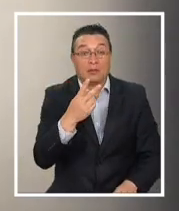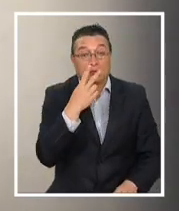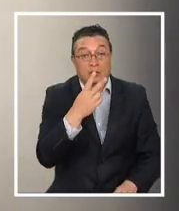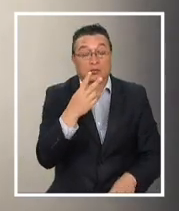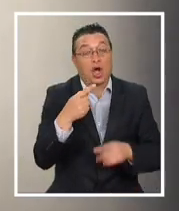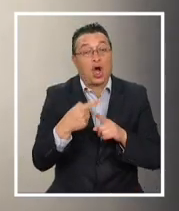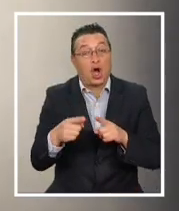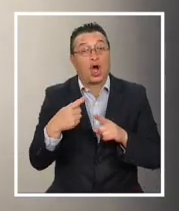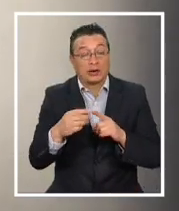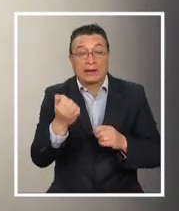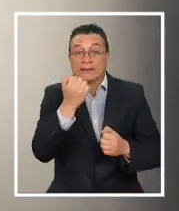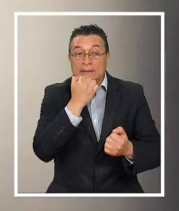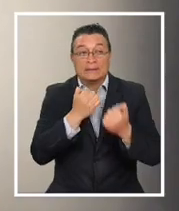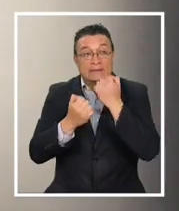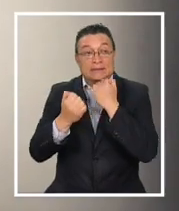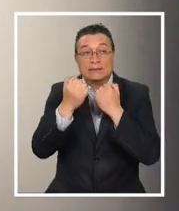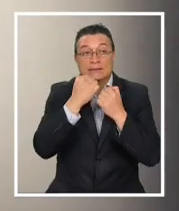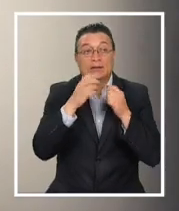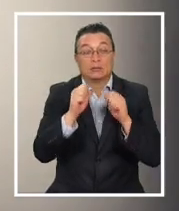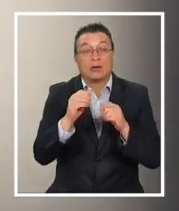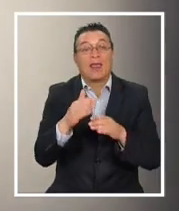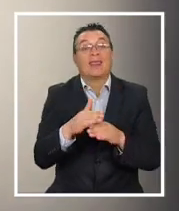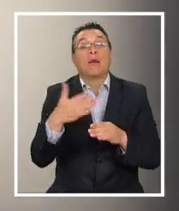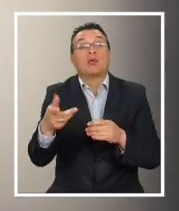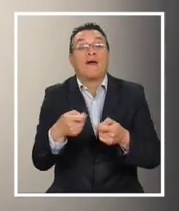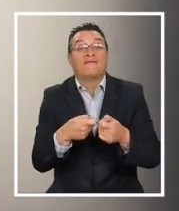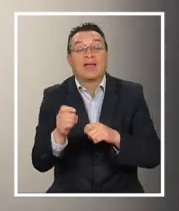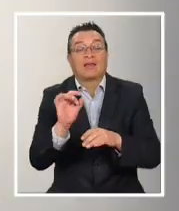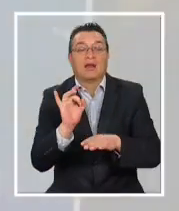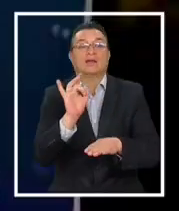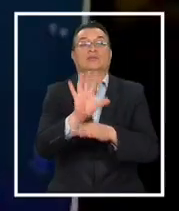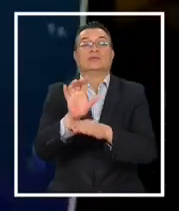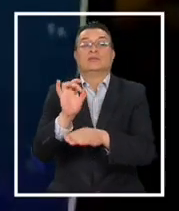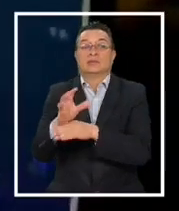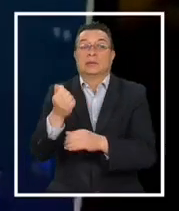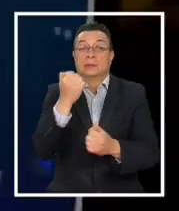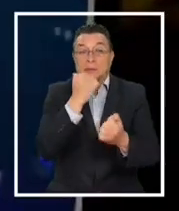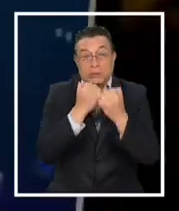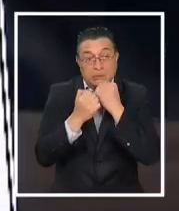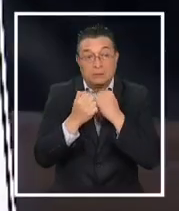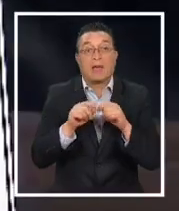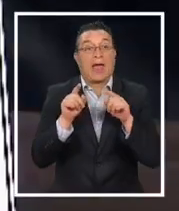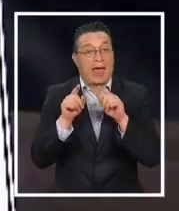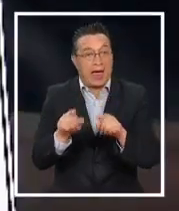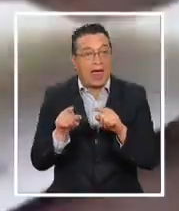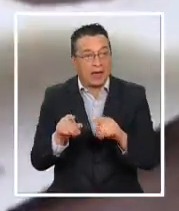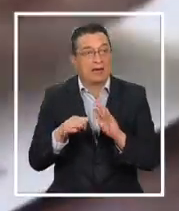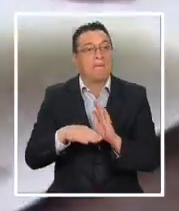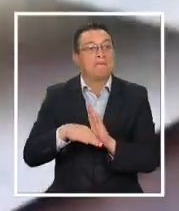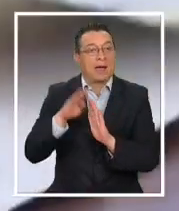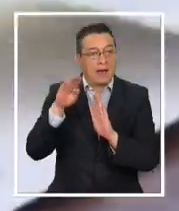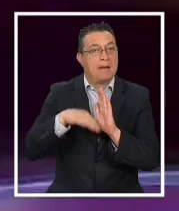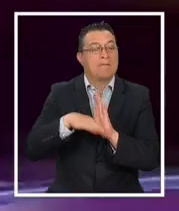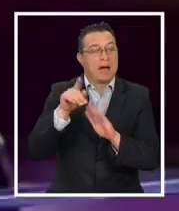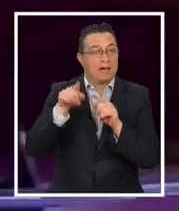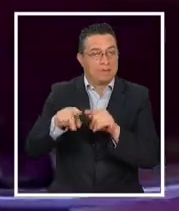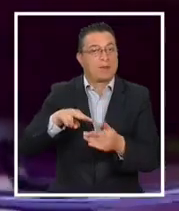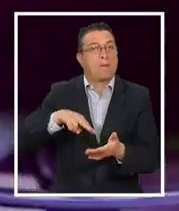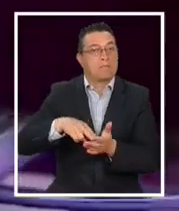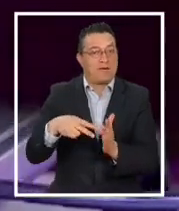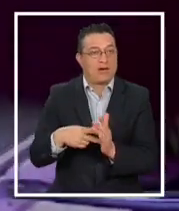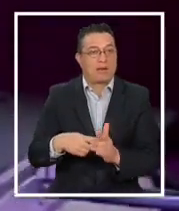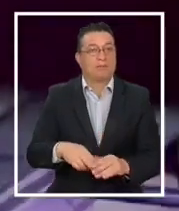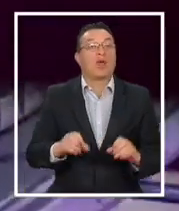otras fallas que tienen que ver tal vez con la postventa, con los envíos. Y ahí se estarían concentrando ahora los